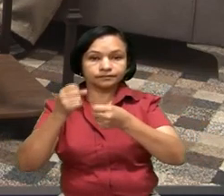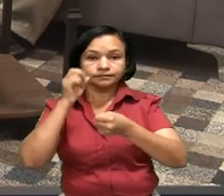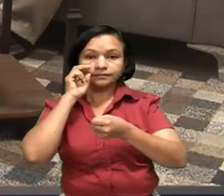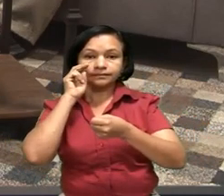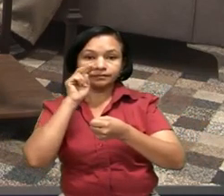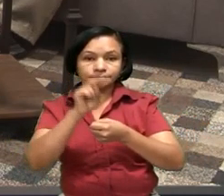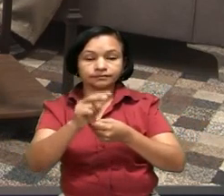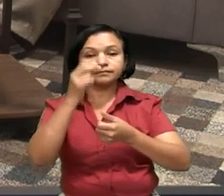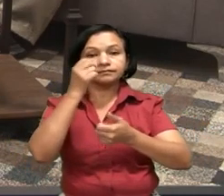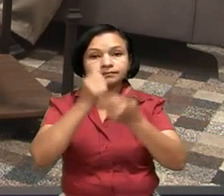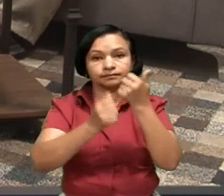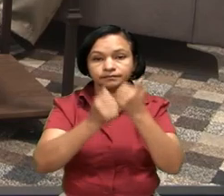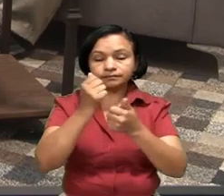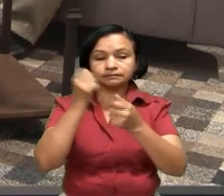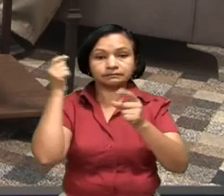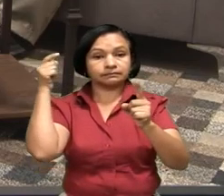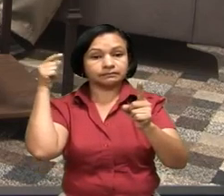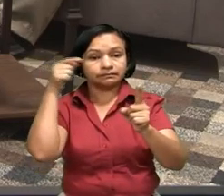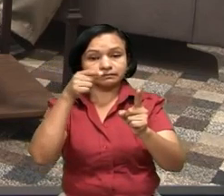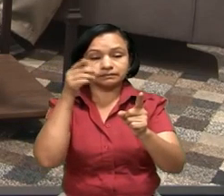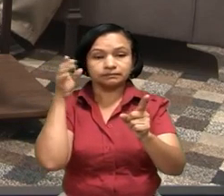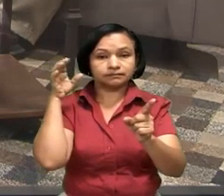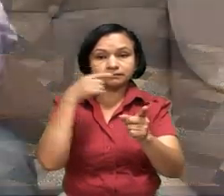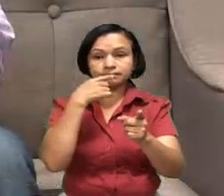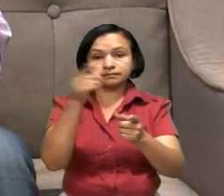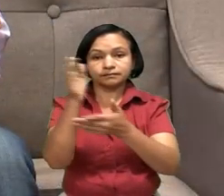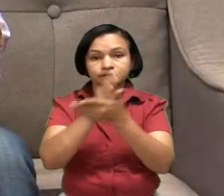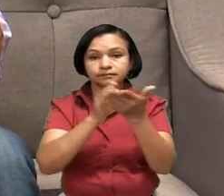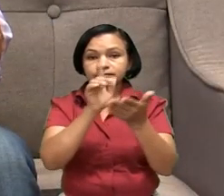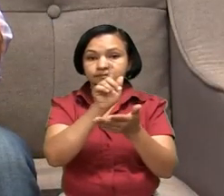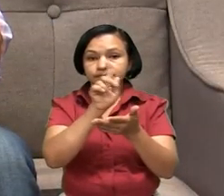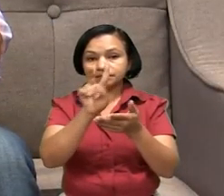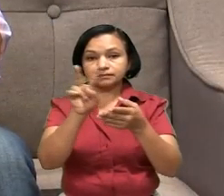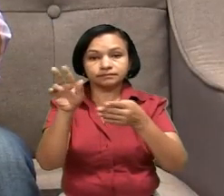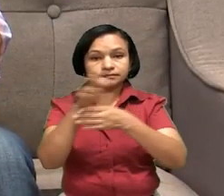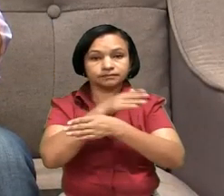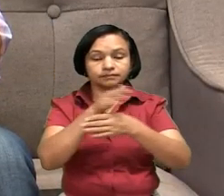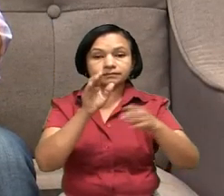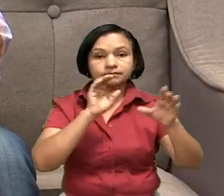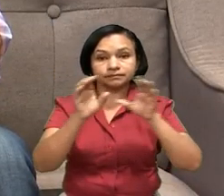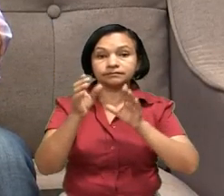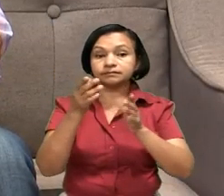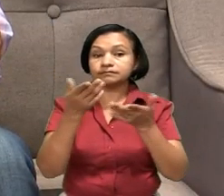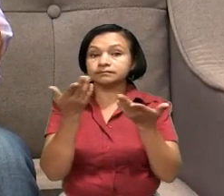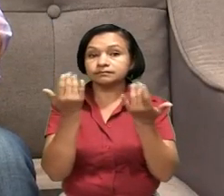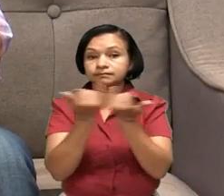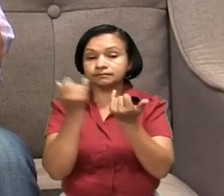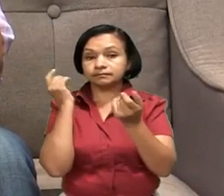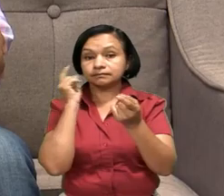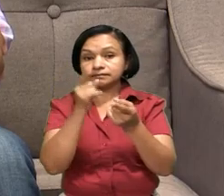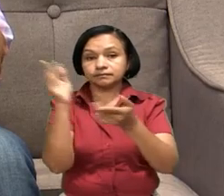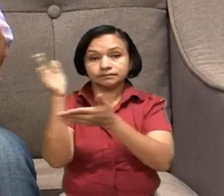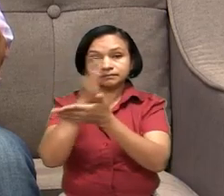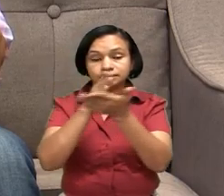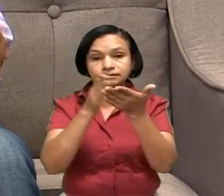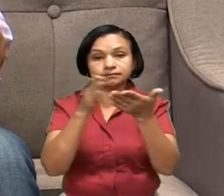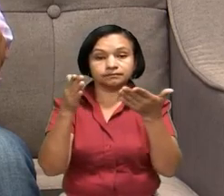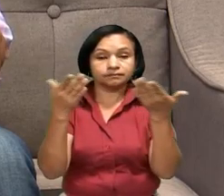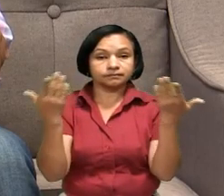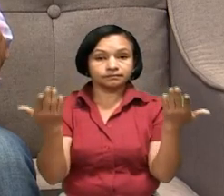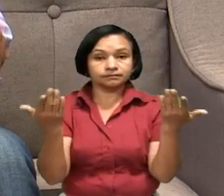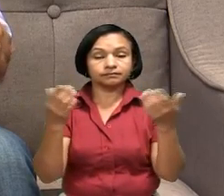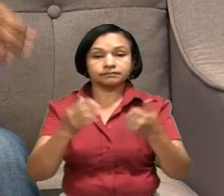afectados atacados y también los medios de comunicación también se vieron agredidos por algunas de esas fuerzas